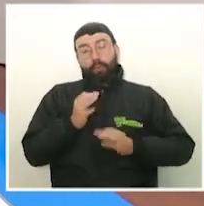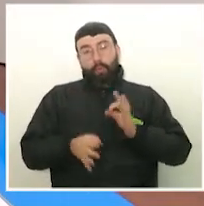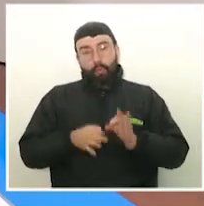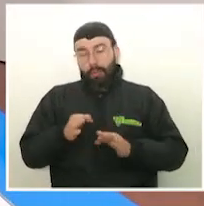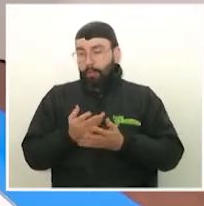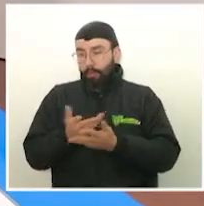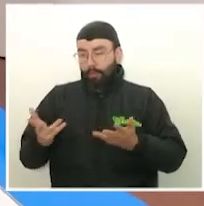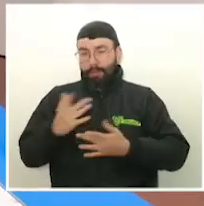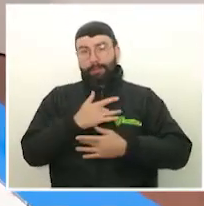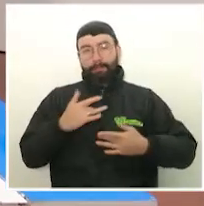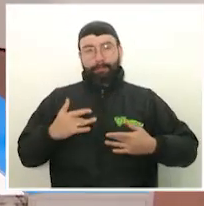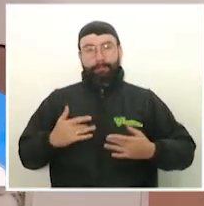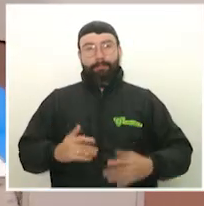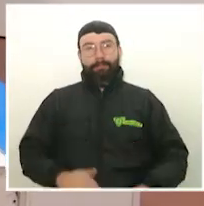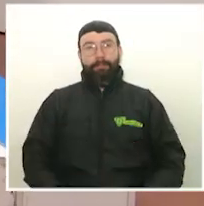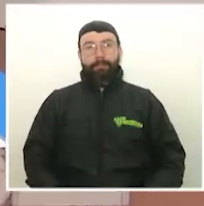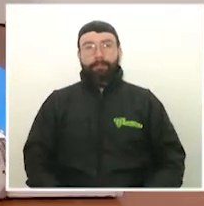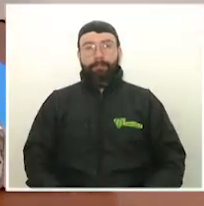hábitos saludables.